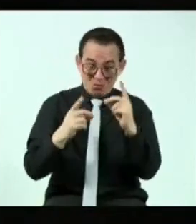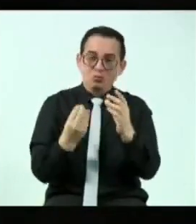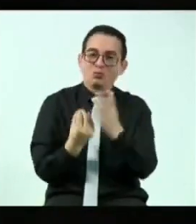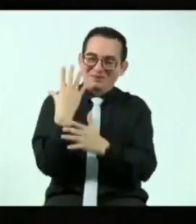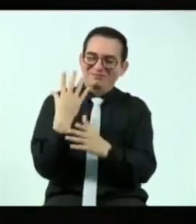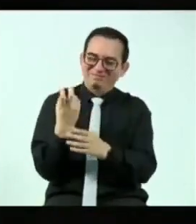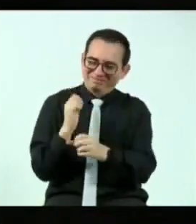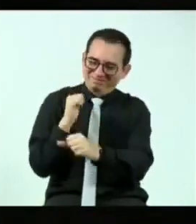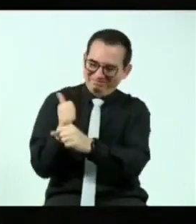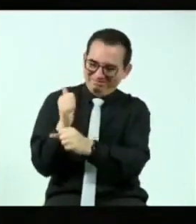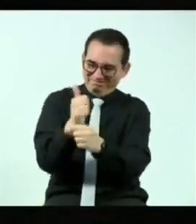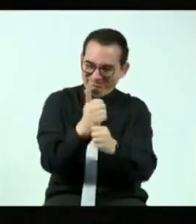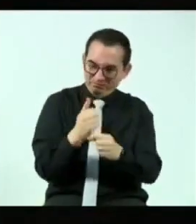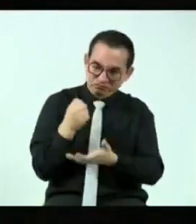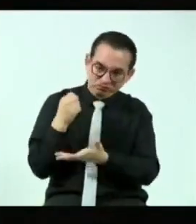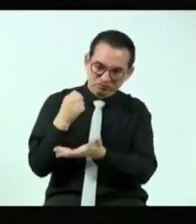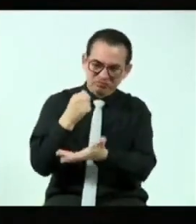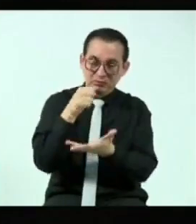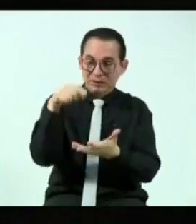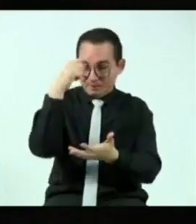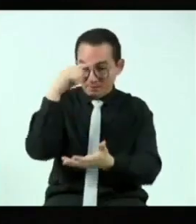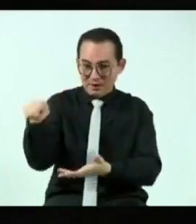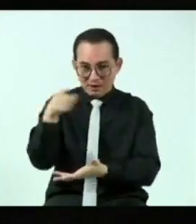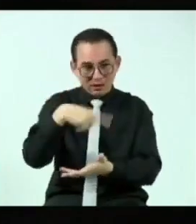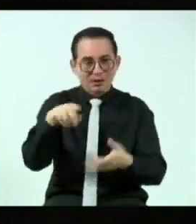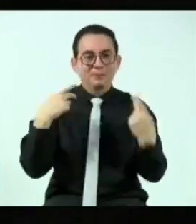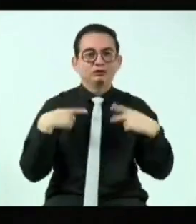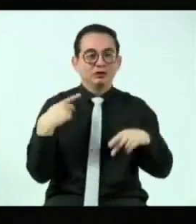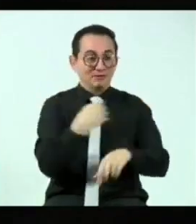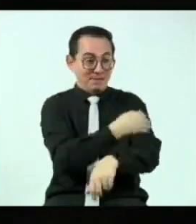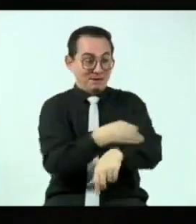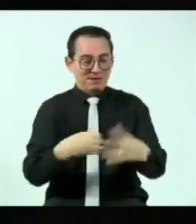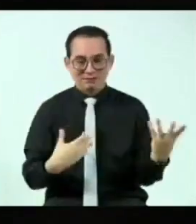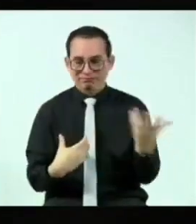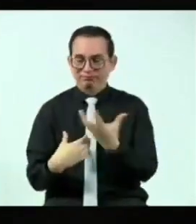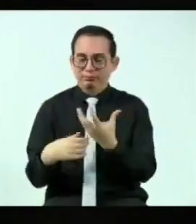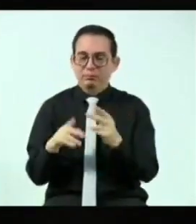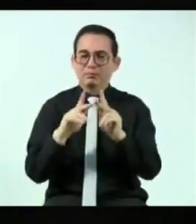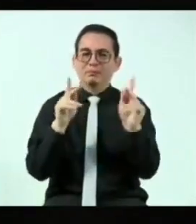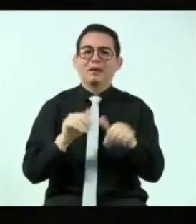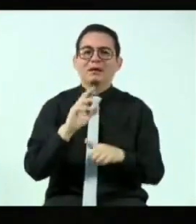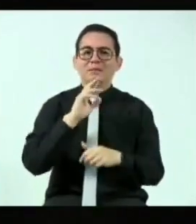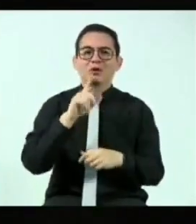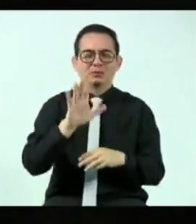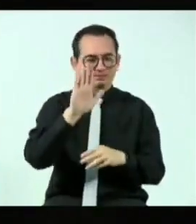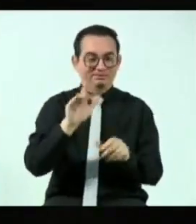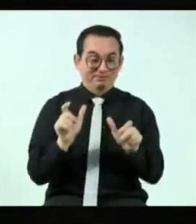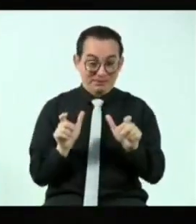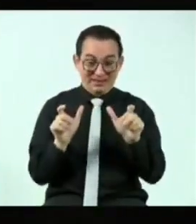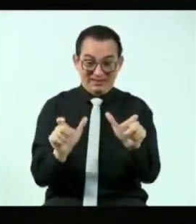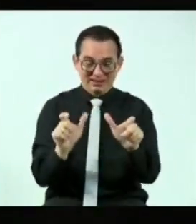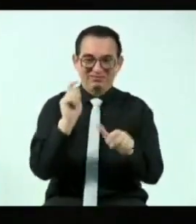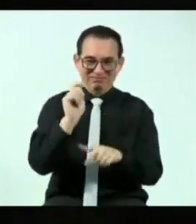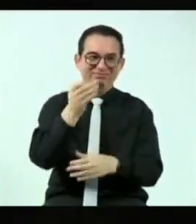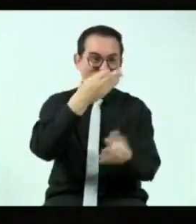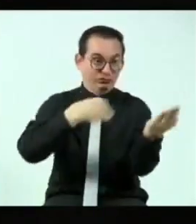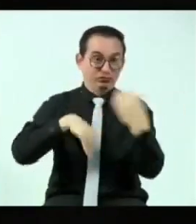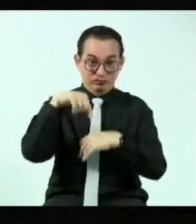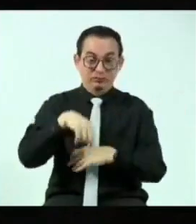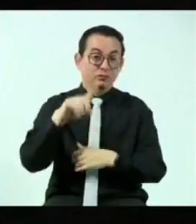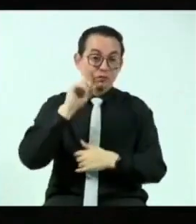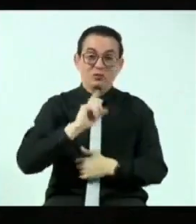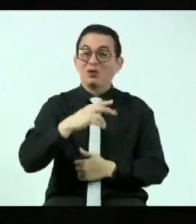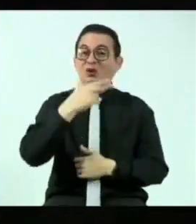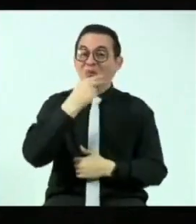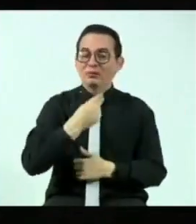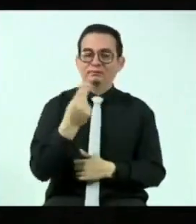seguimiento para que nuestras familias puedan vivir en paz Es de decir la seguridad de todas y de todos